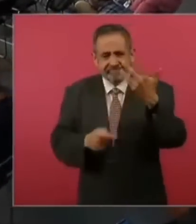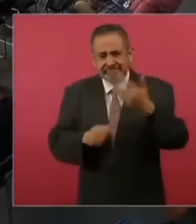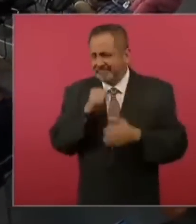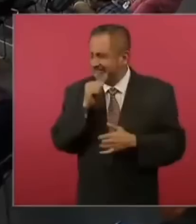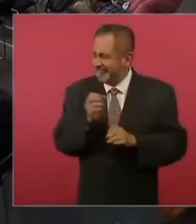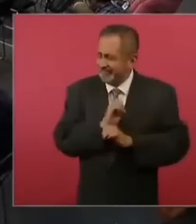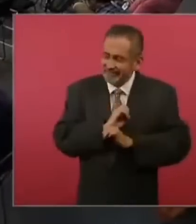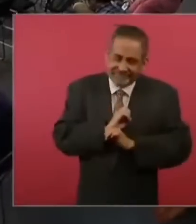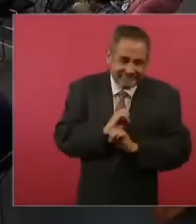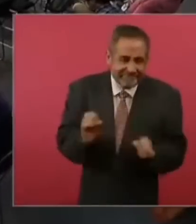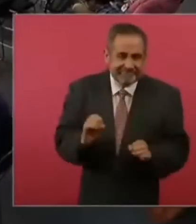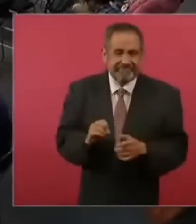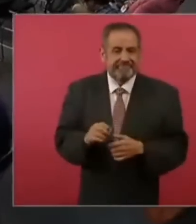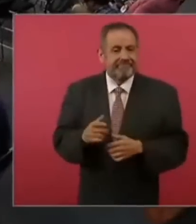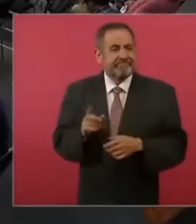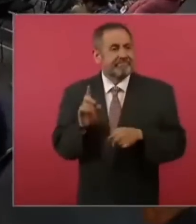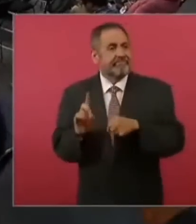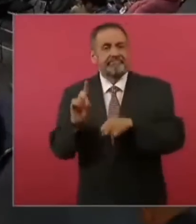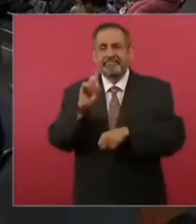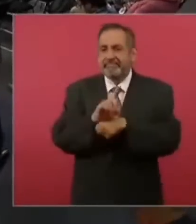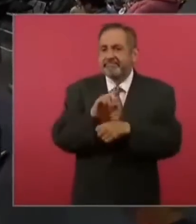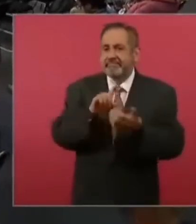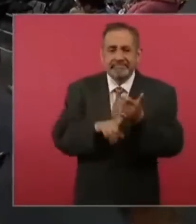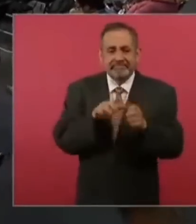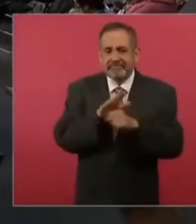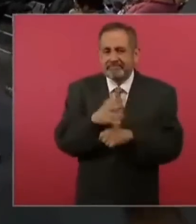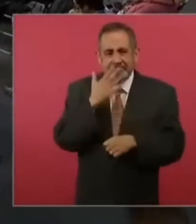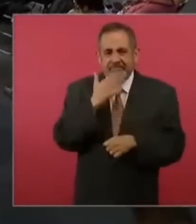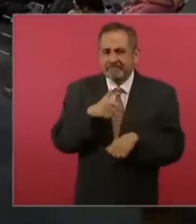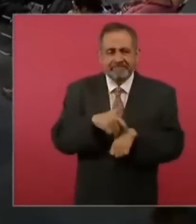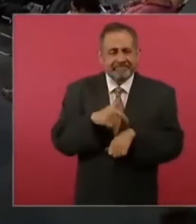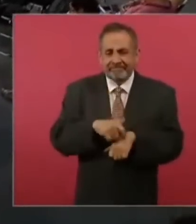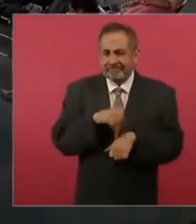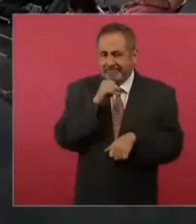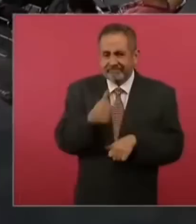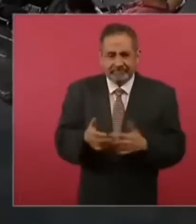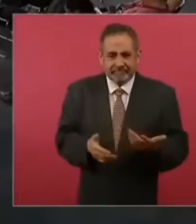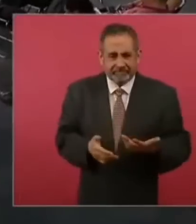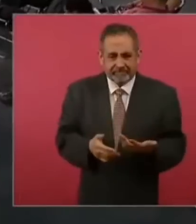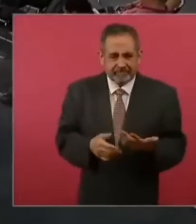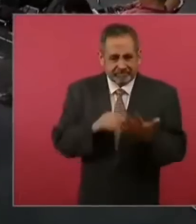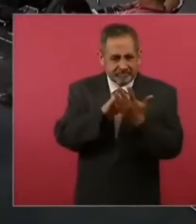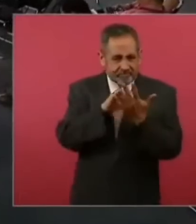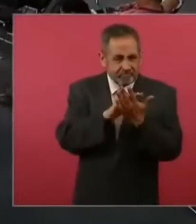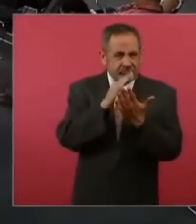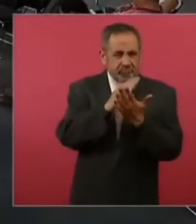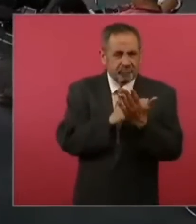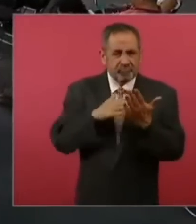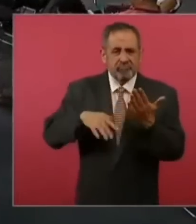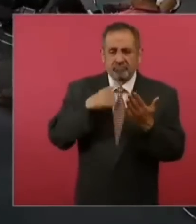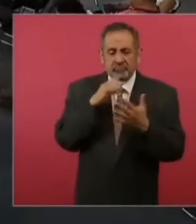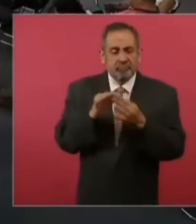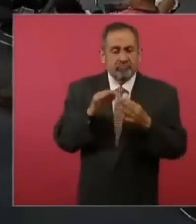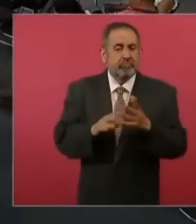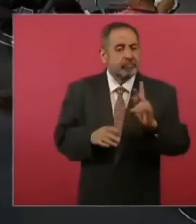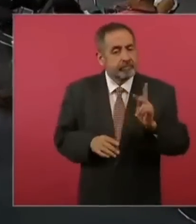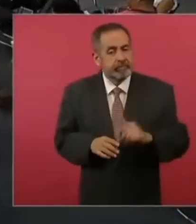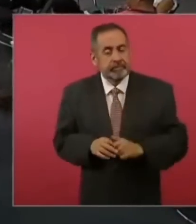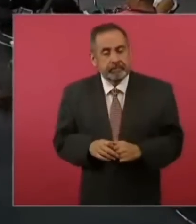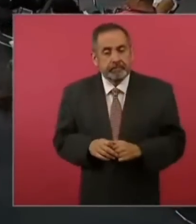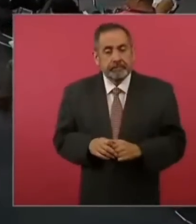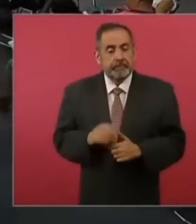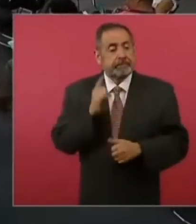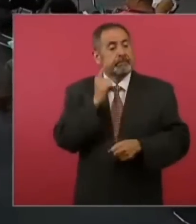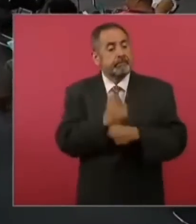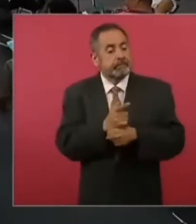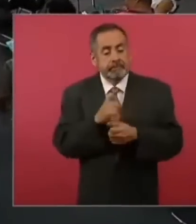ni los tiempos, no coinciden, no son de acuerdo a lo que mencionan. Pero resulta que nos vamos